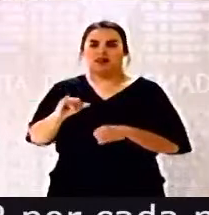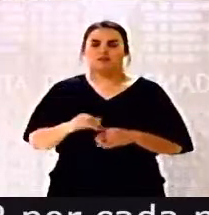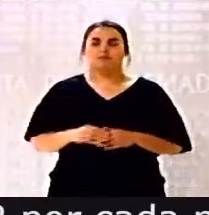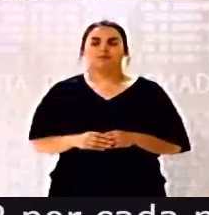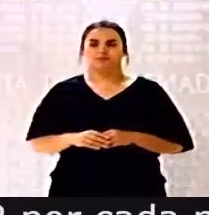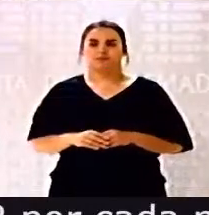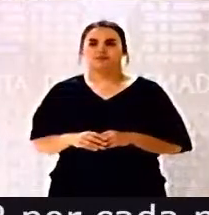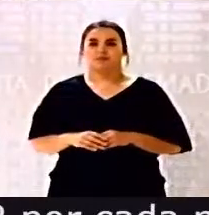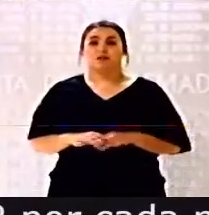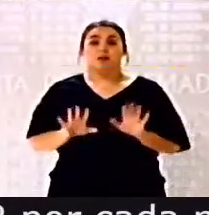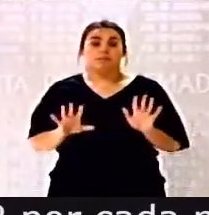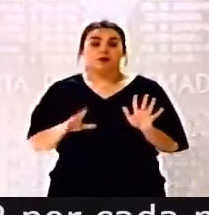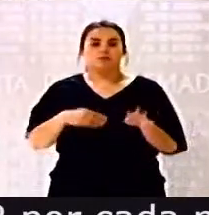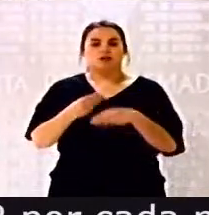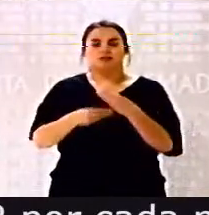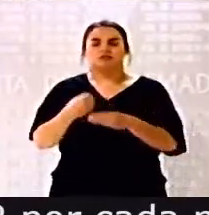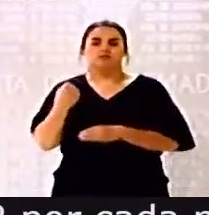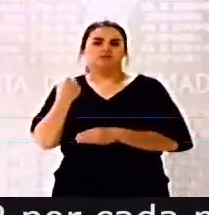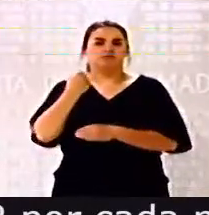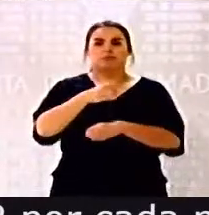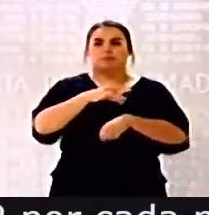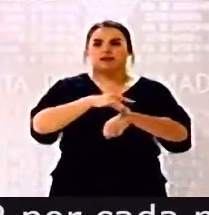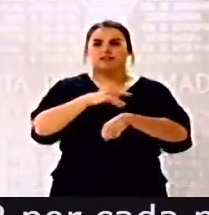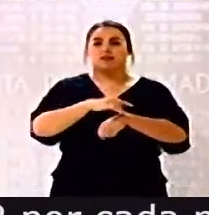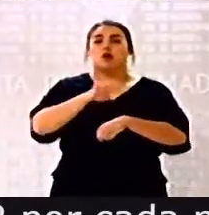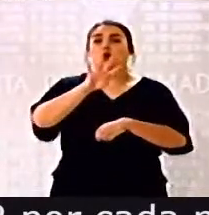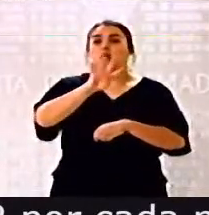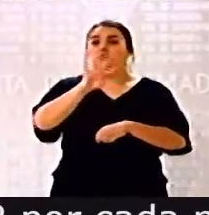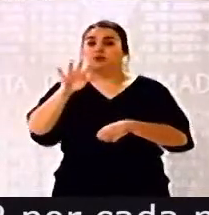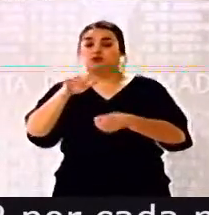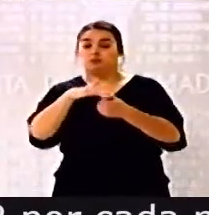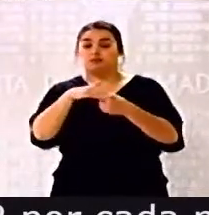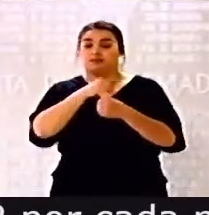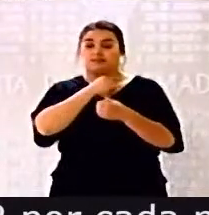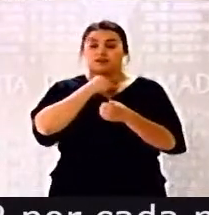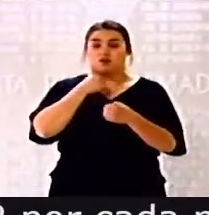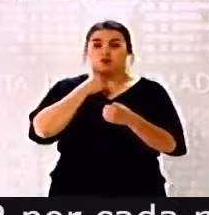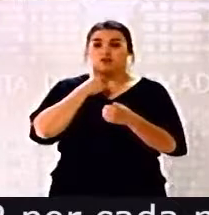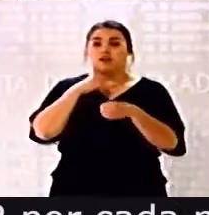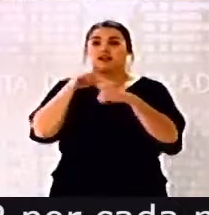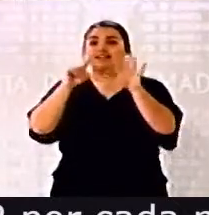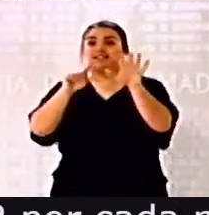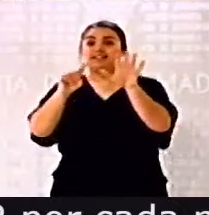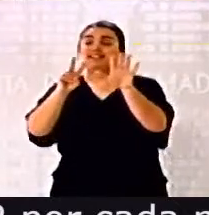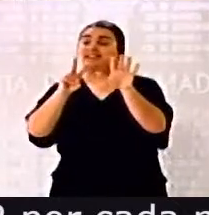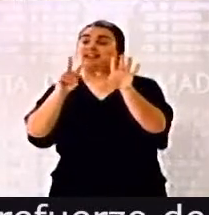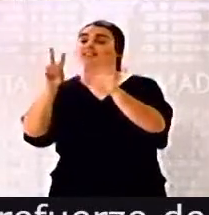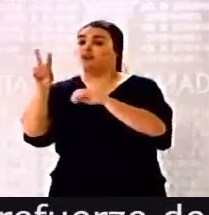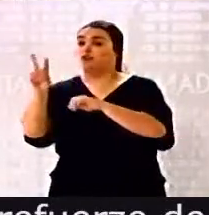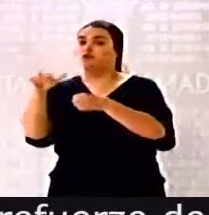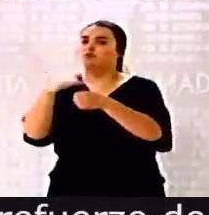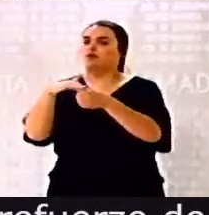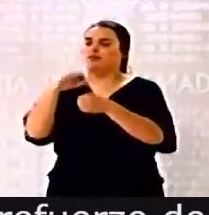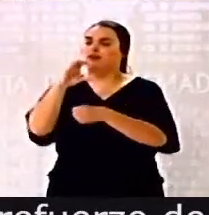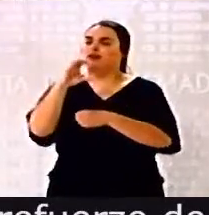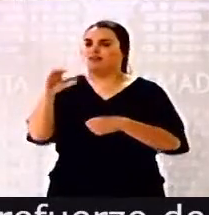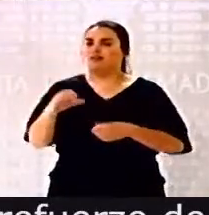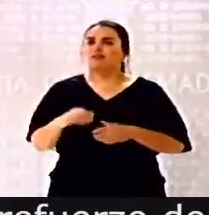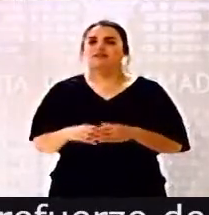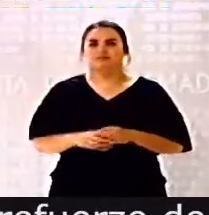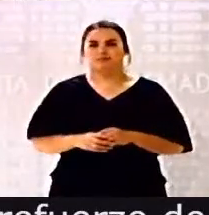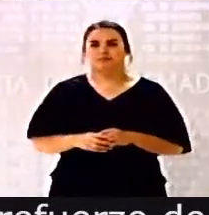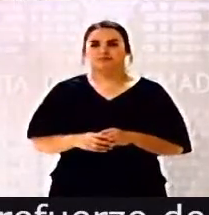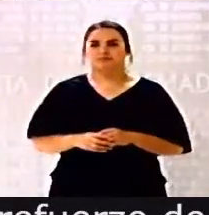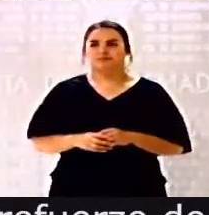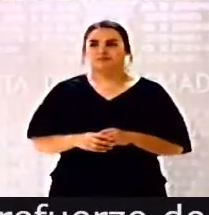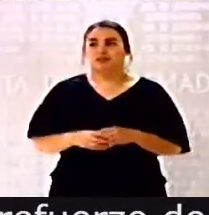Aún así, hemos hecho un refuerzo de médicos de 44 en la provincia de Badajoz y de 72 en la provincia de Cáceres.